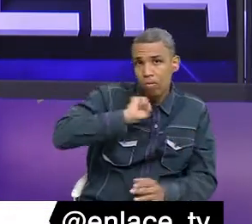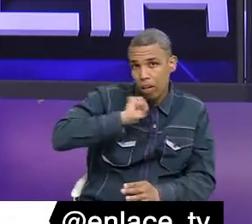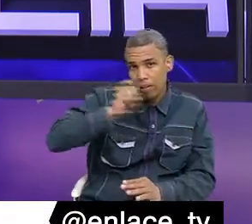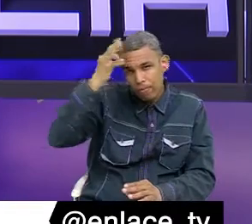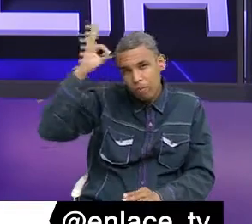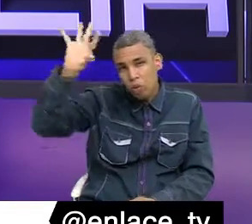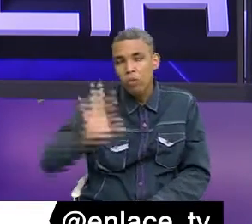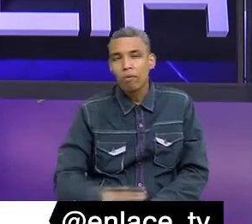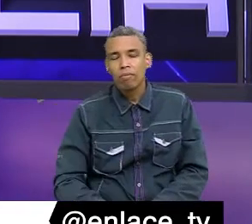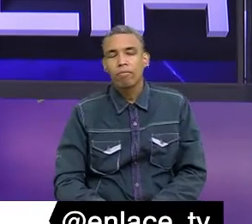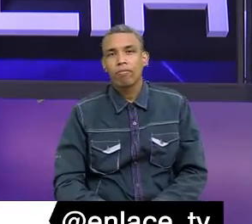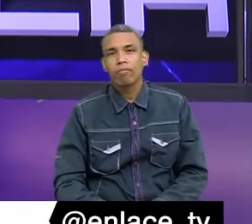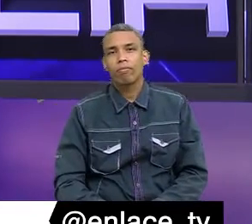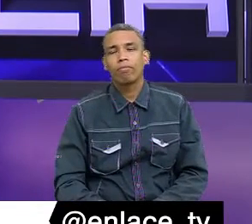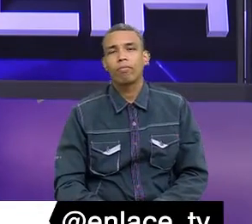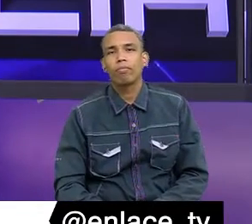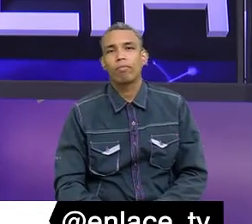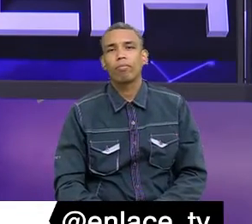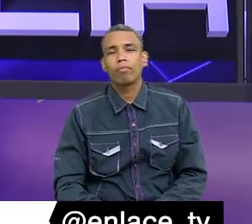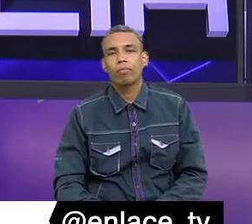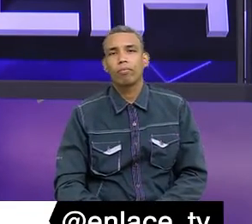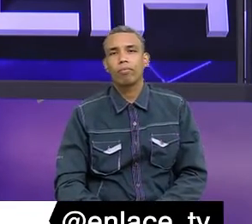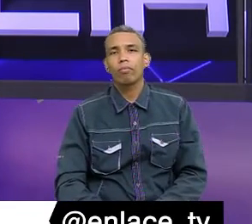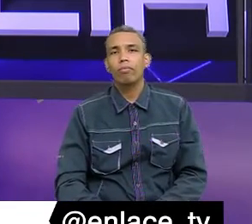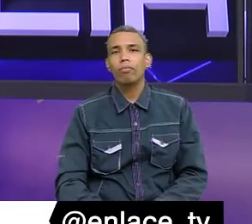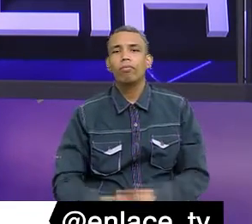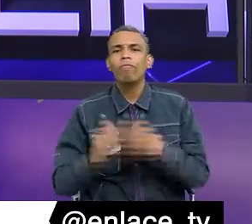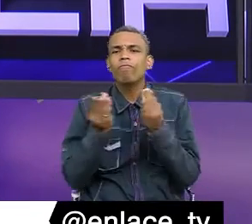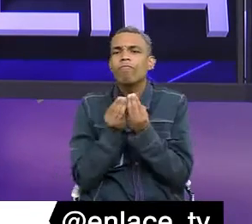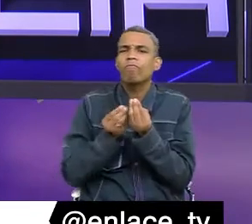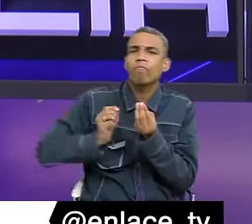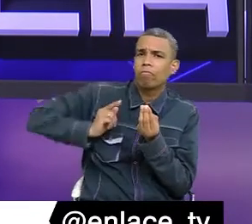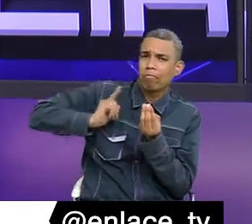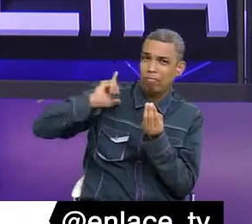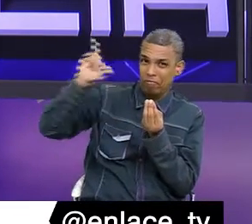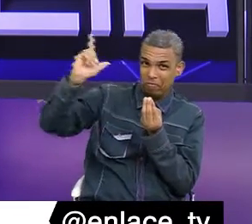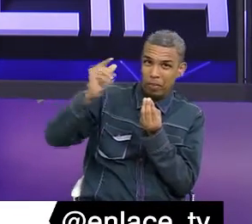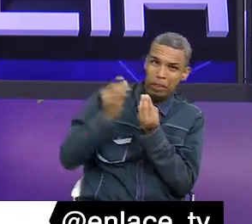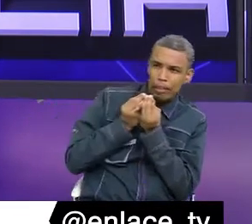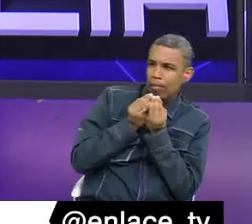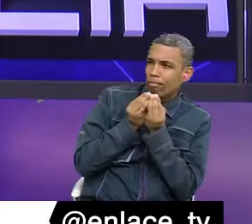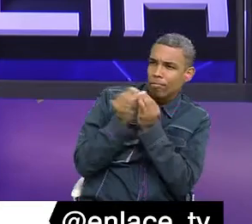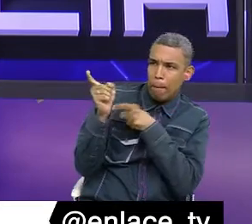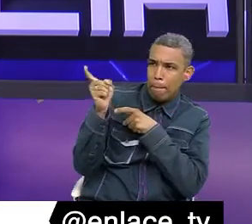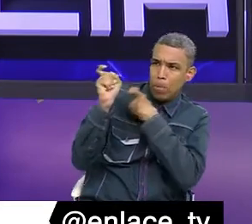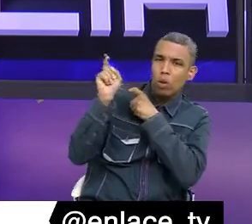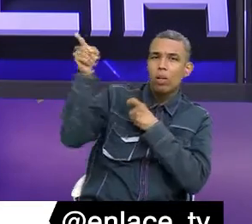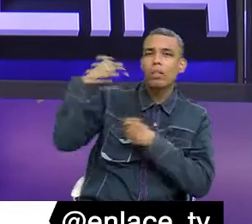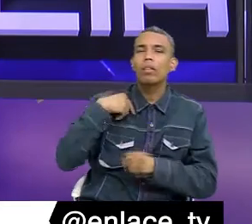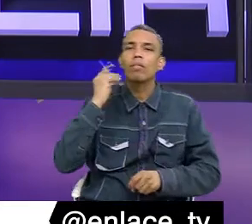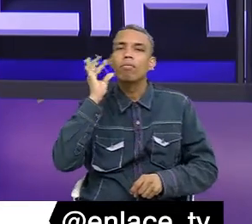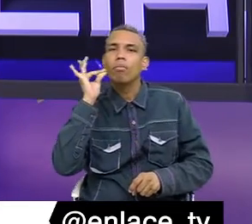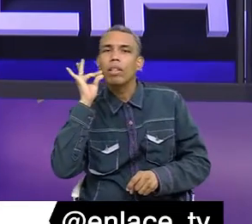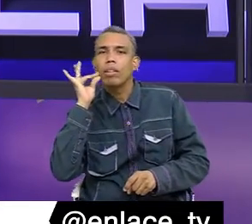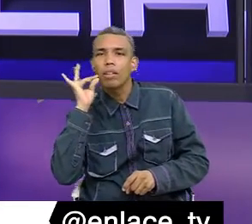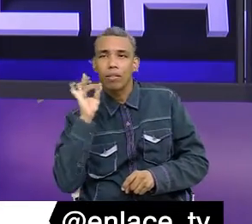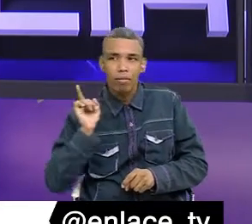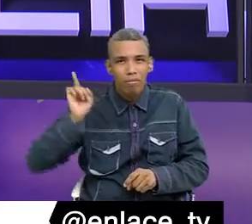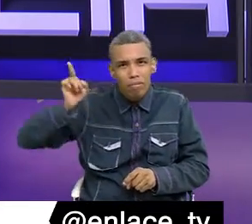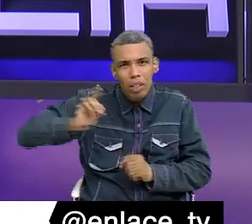Ediles de Barranca Bermeja viajan ese miércoles a la ciudad de Pereira para participar del 10º Congreso Nacional de Juntas Administradoras